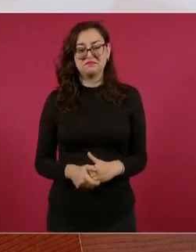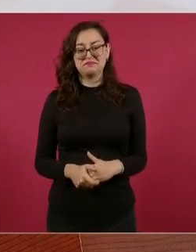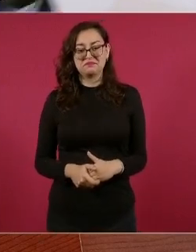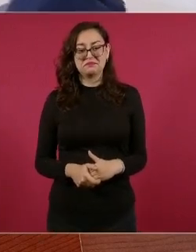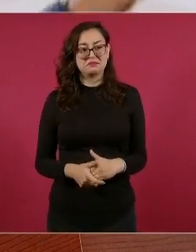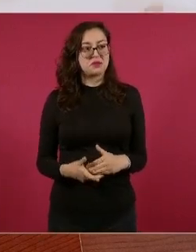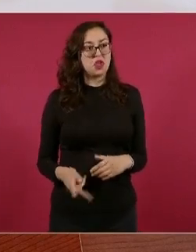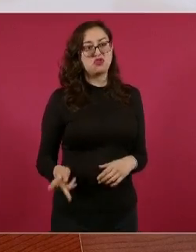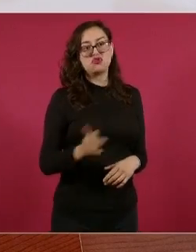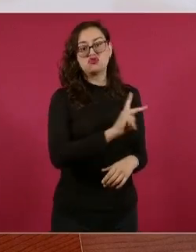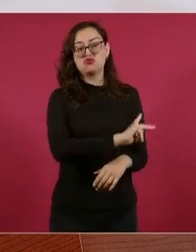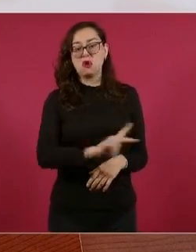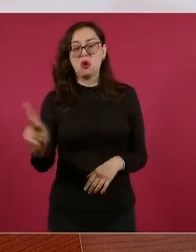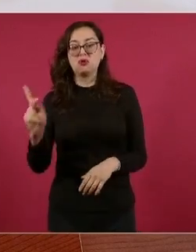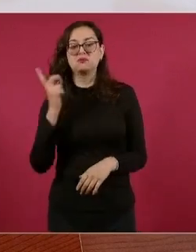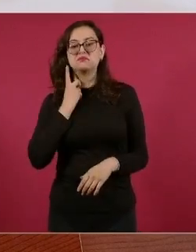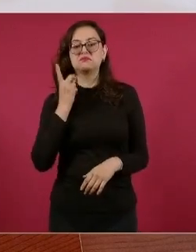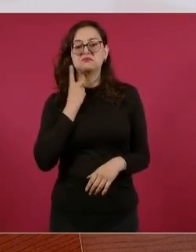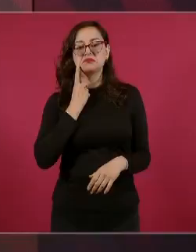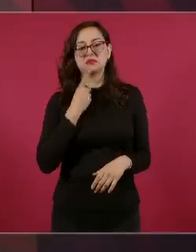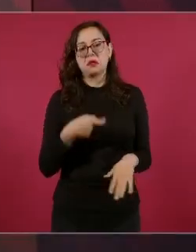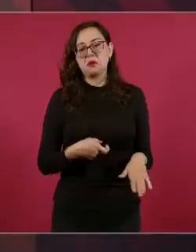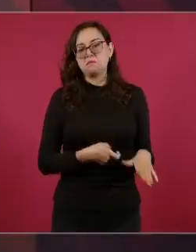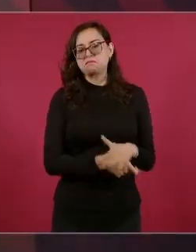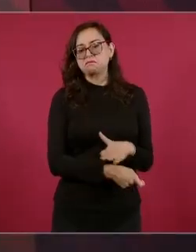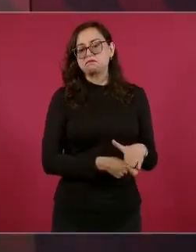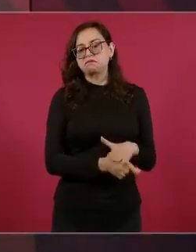tenían maiciados a todos,